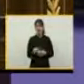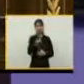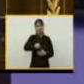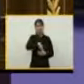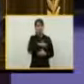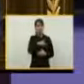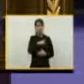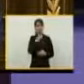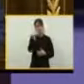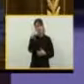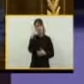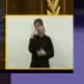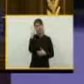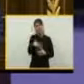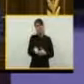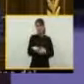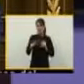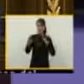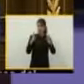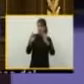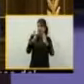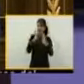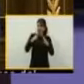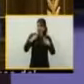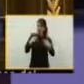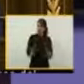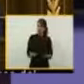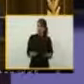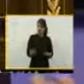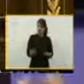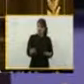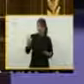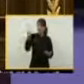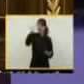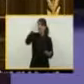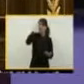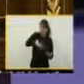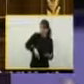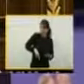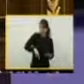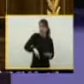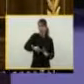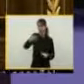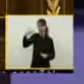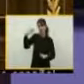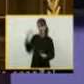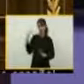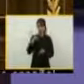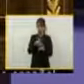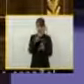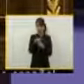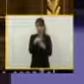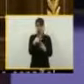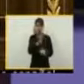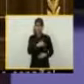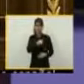para que agora o Partido Socialista teña que aceptar, fracasado a estrategia que lle impuso Susana Díaz, que teña que aceptar o